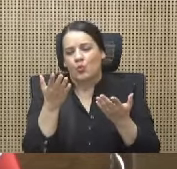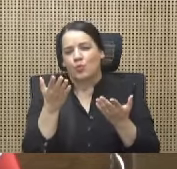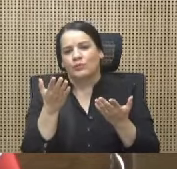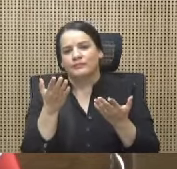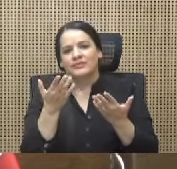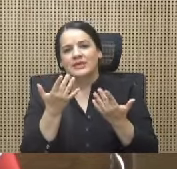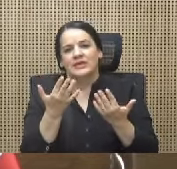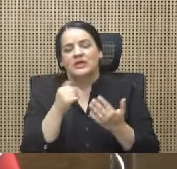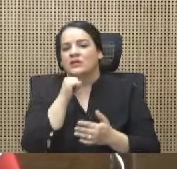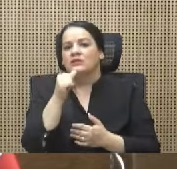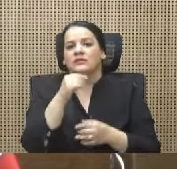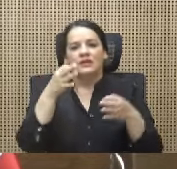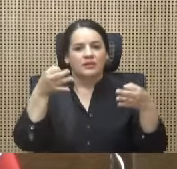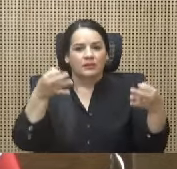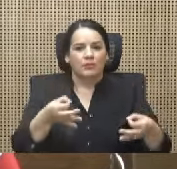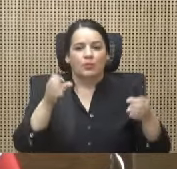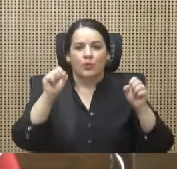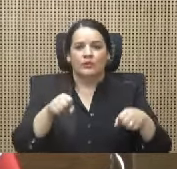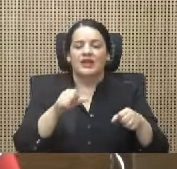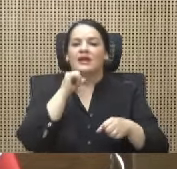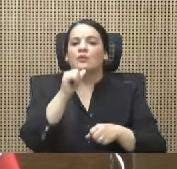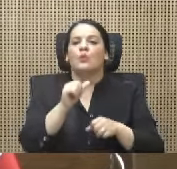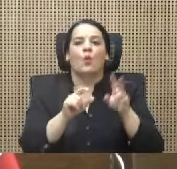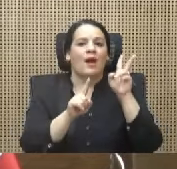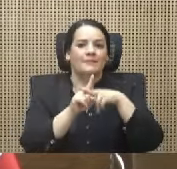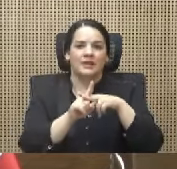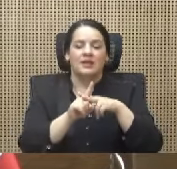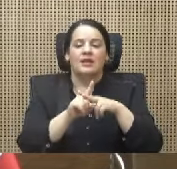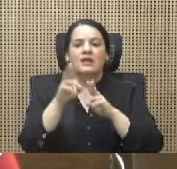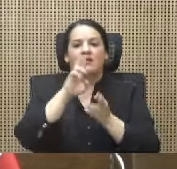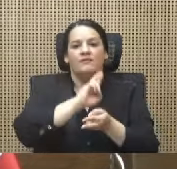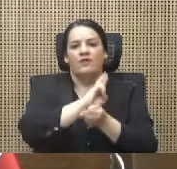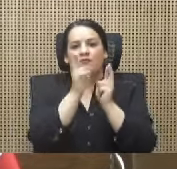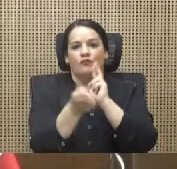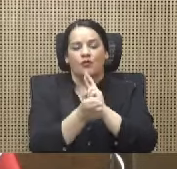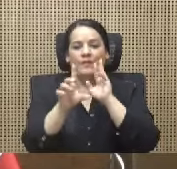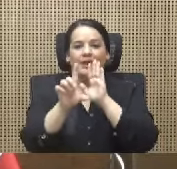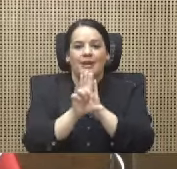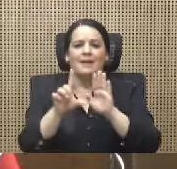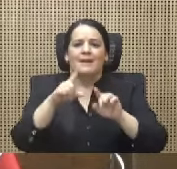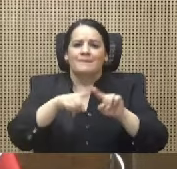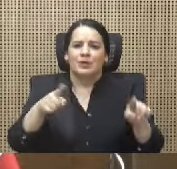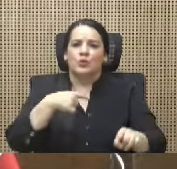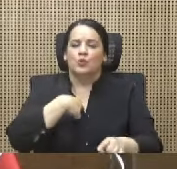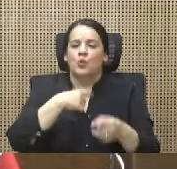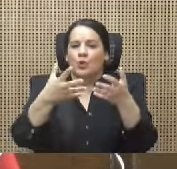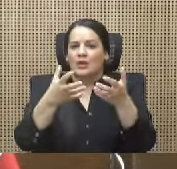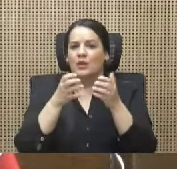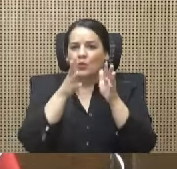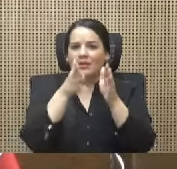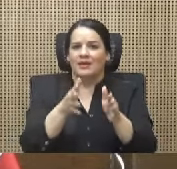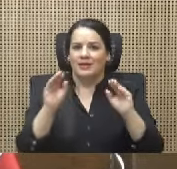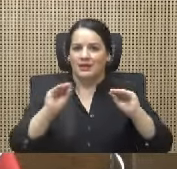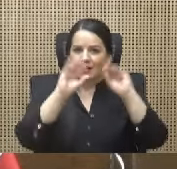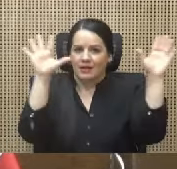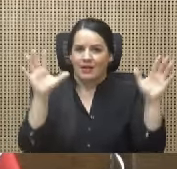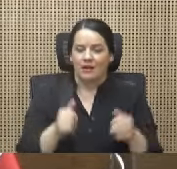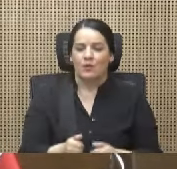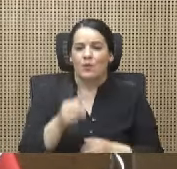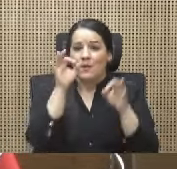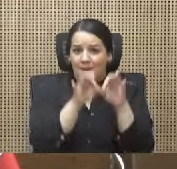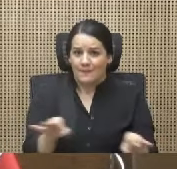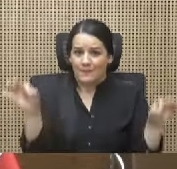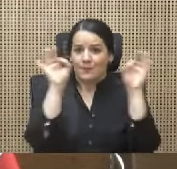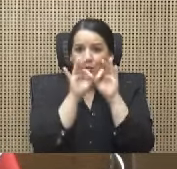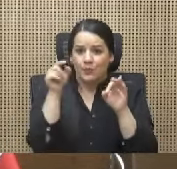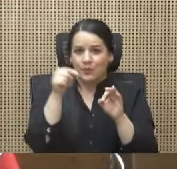una inaplicabilidad, perdón, de la reforma de ley, pero yo sí quiero dejar muy claro la